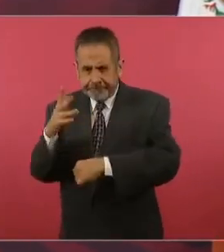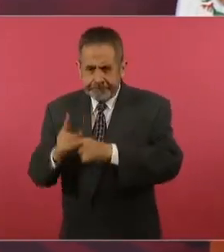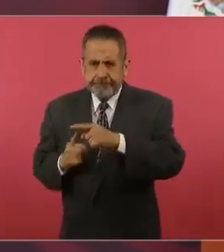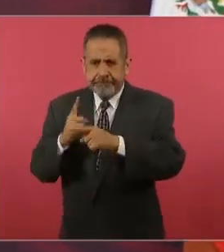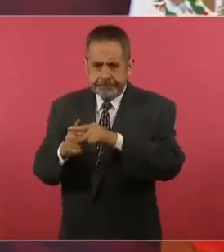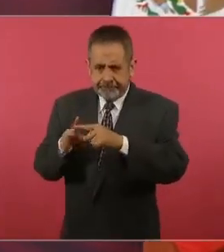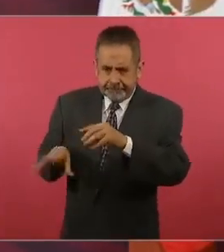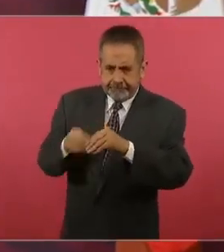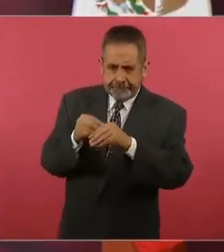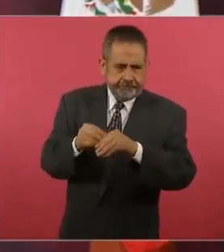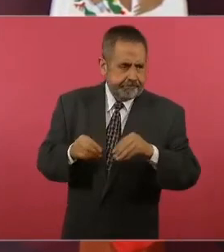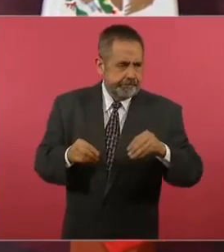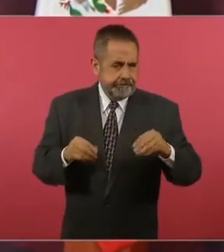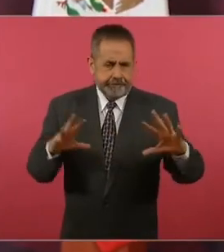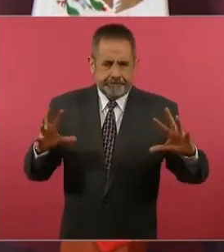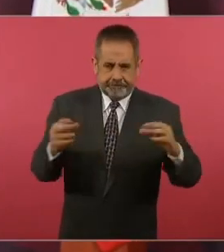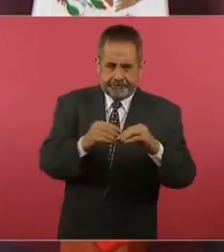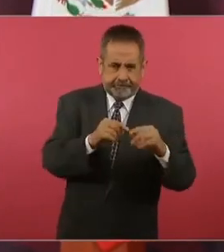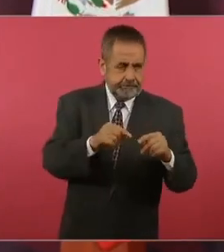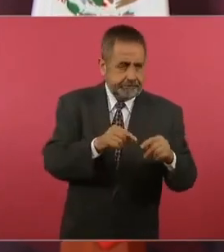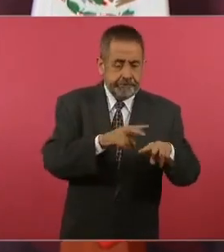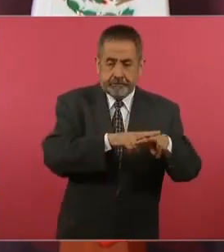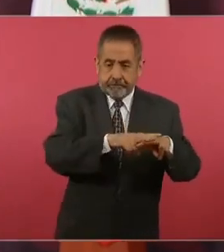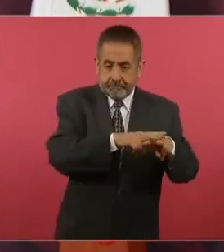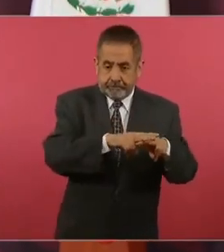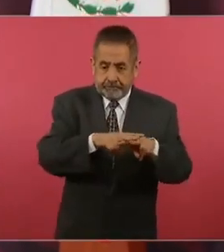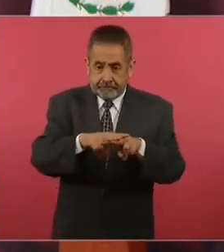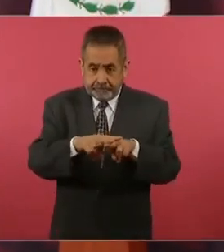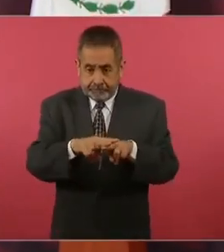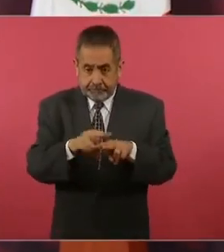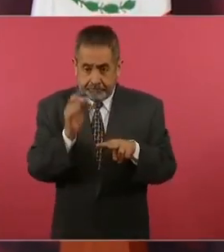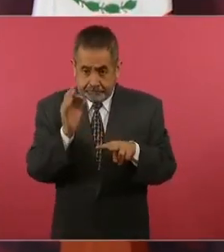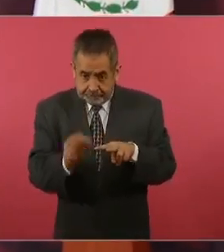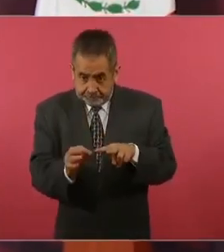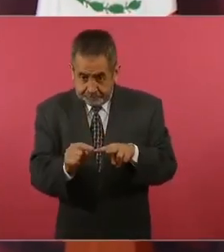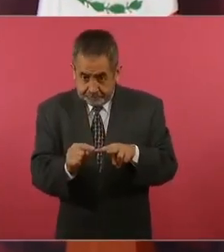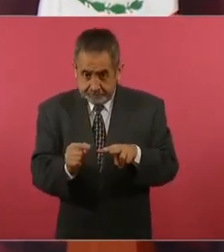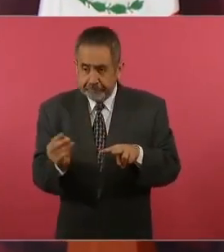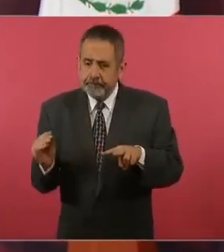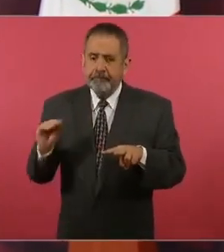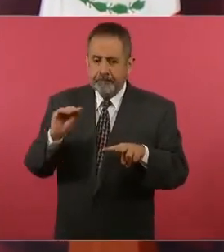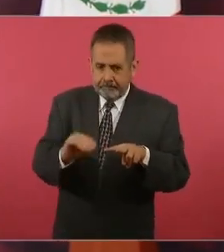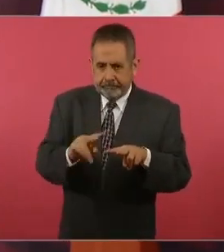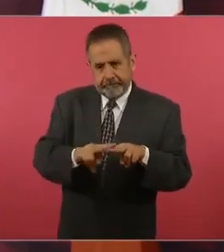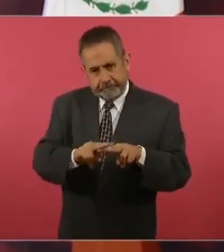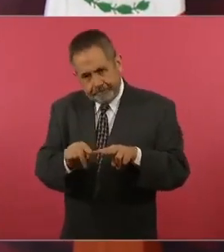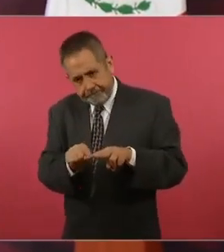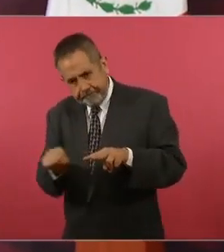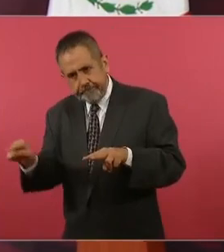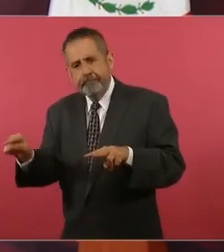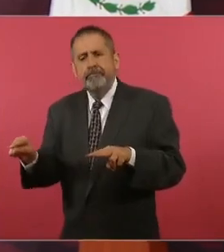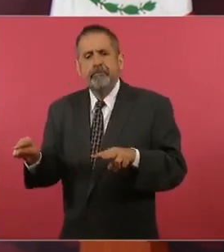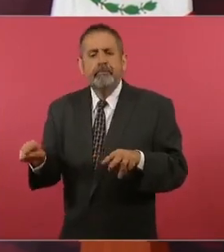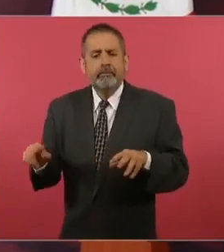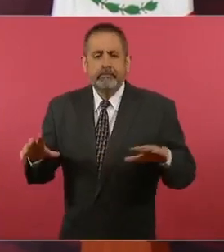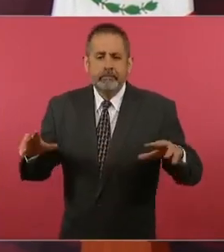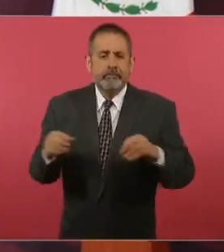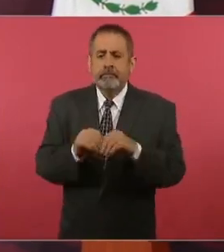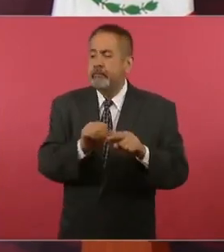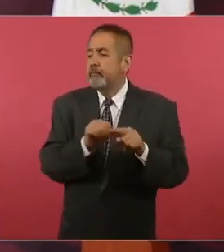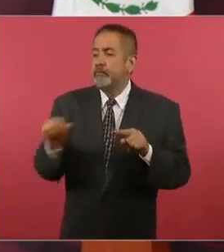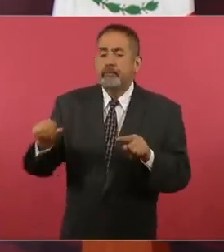15 más de donde concluyó el trabajo de los ingenieros militares hacia Lechería,